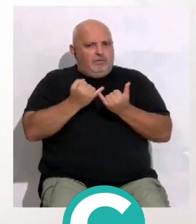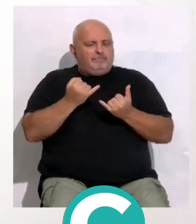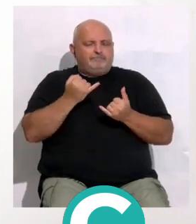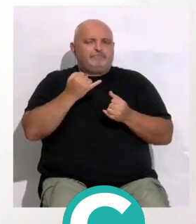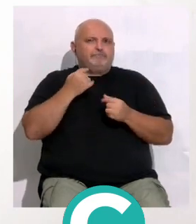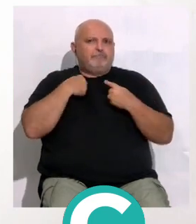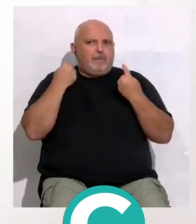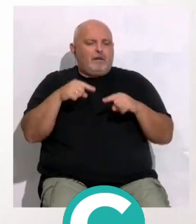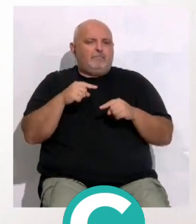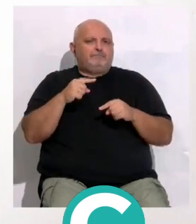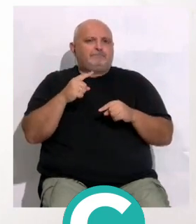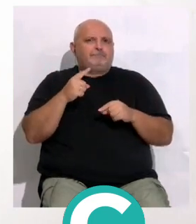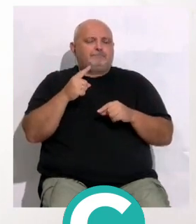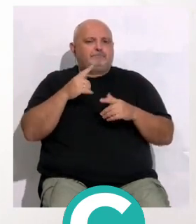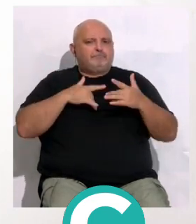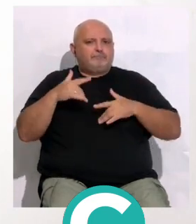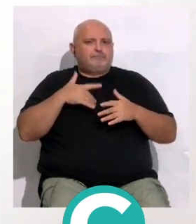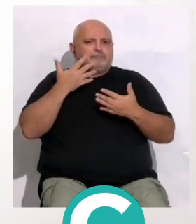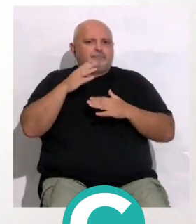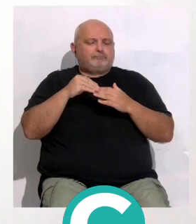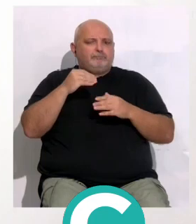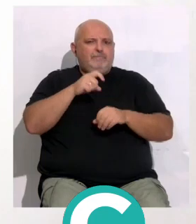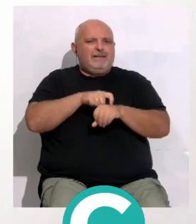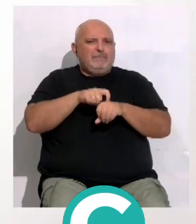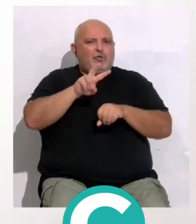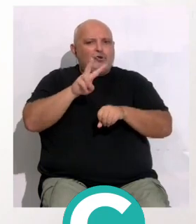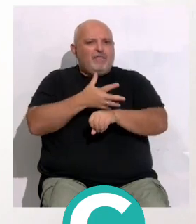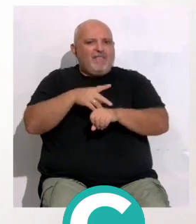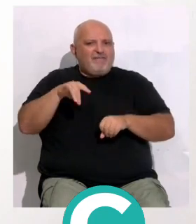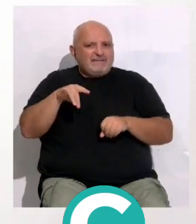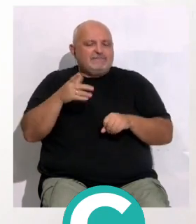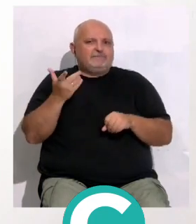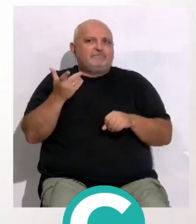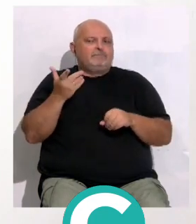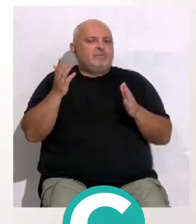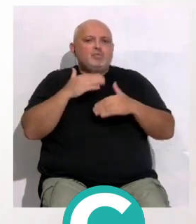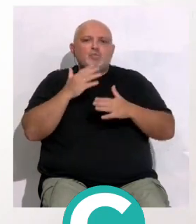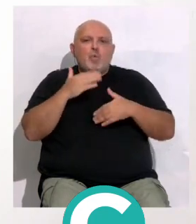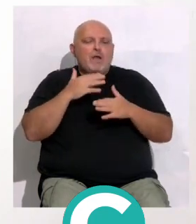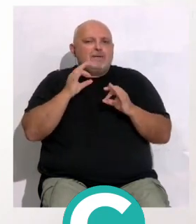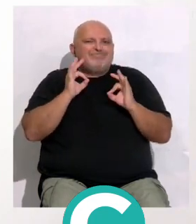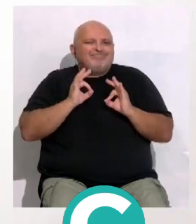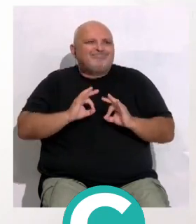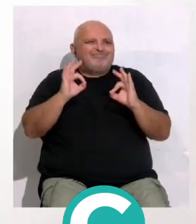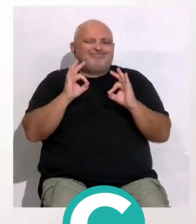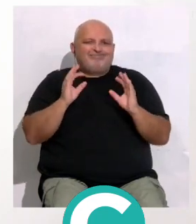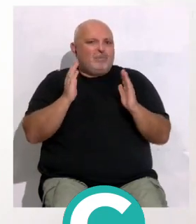empiezan a aparecer de repente más patologías como puede ser la diabetes tipo 2, pero no hay un abordaje